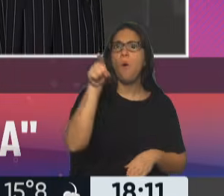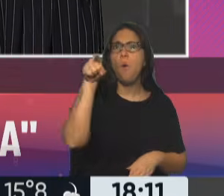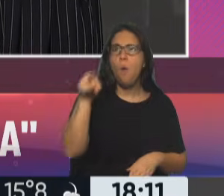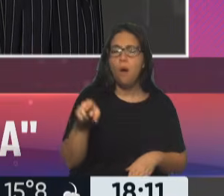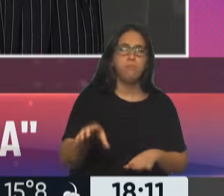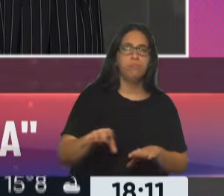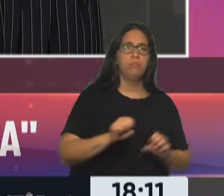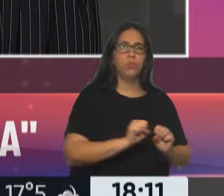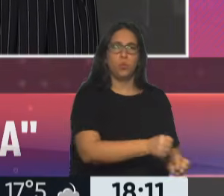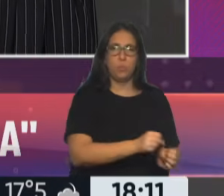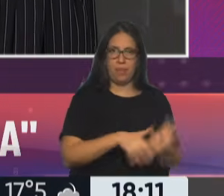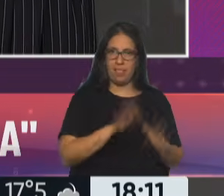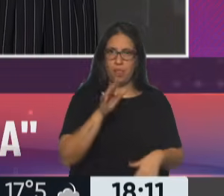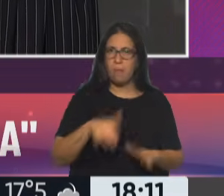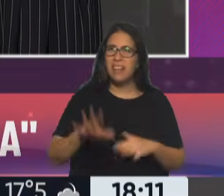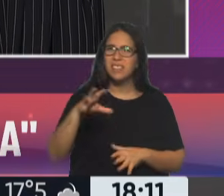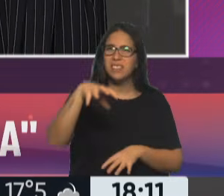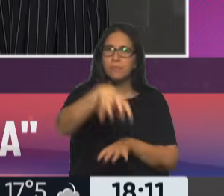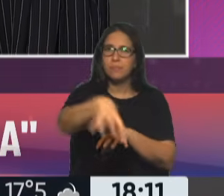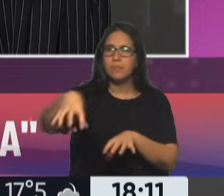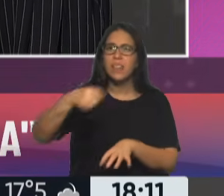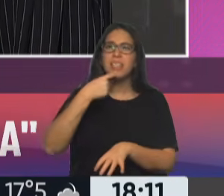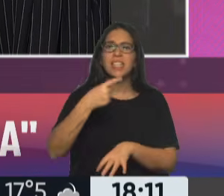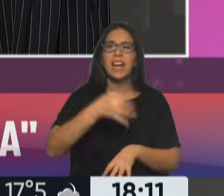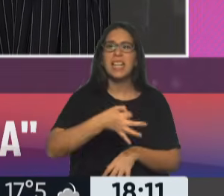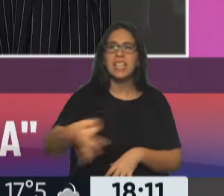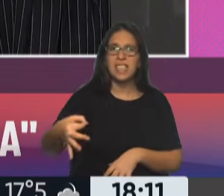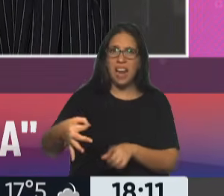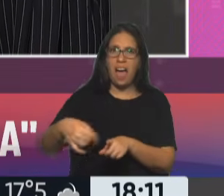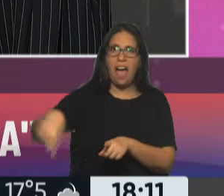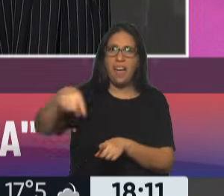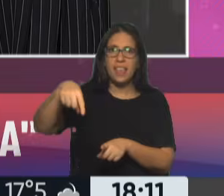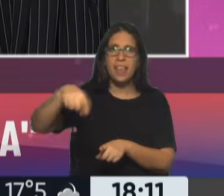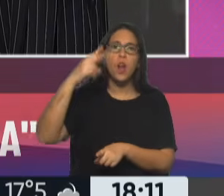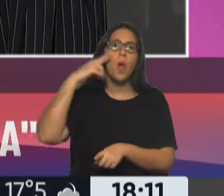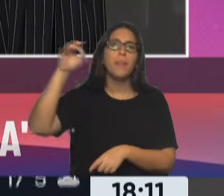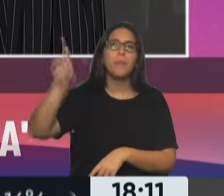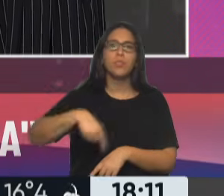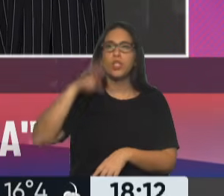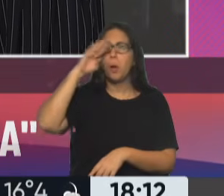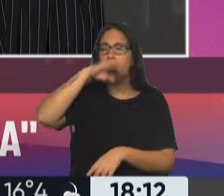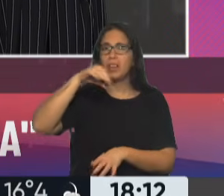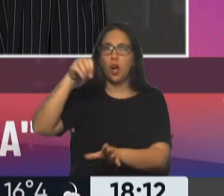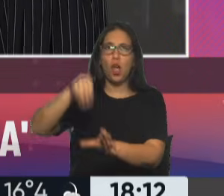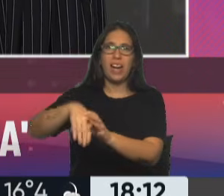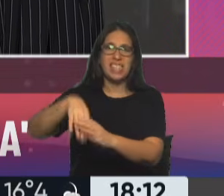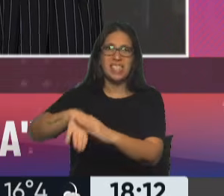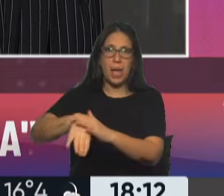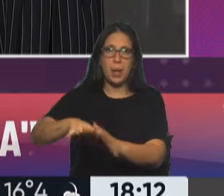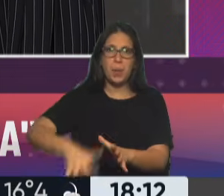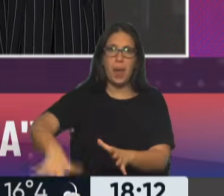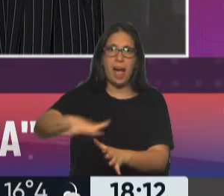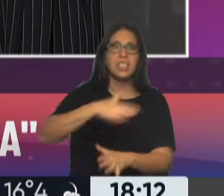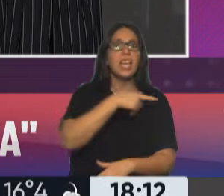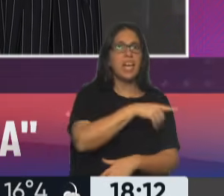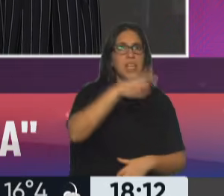sobre todo la parte petrolera iraní, porque se hablaba de la isla de Kark, ¿no? De allí donde Irán tiene el 90% de las reservas de petróleo. Iba